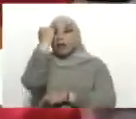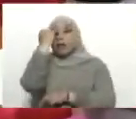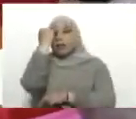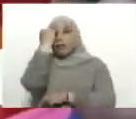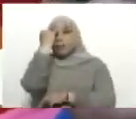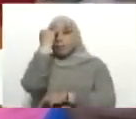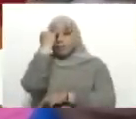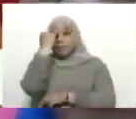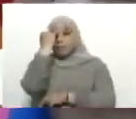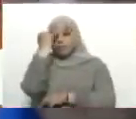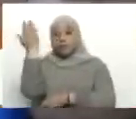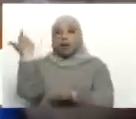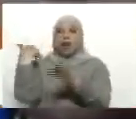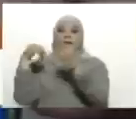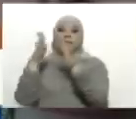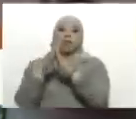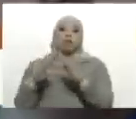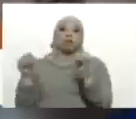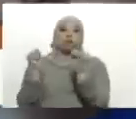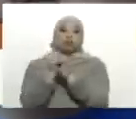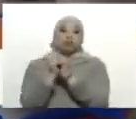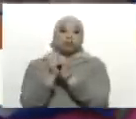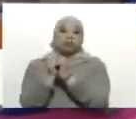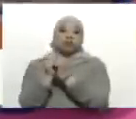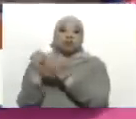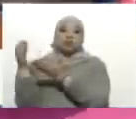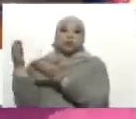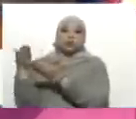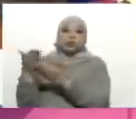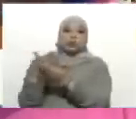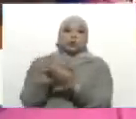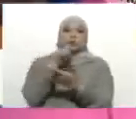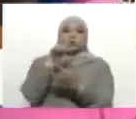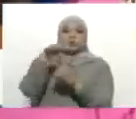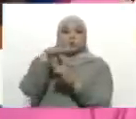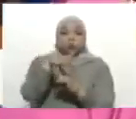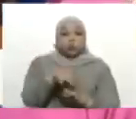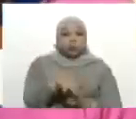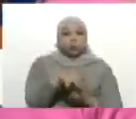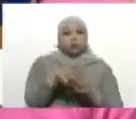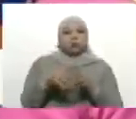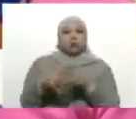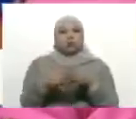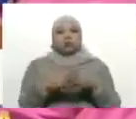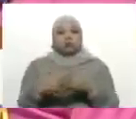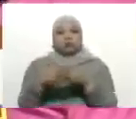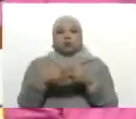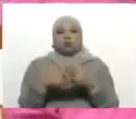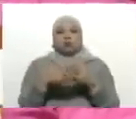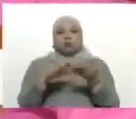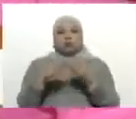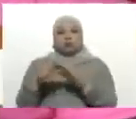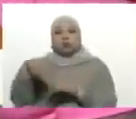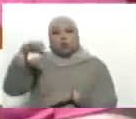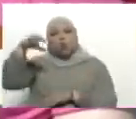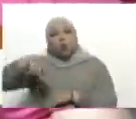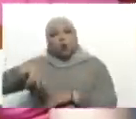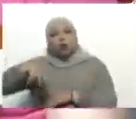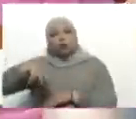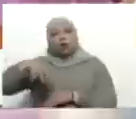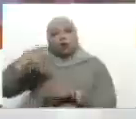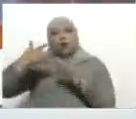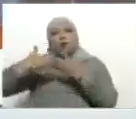es colonia británica donde fue tan salvaje el colonialismo y el imperialismo que ni siquiera la colonización estado la colonizó